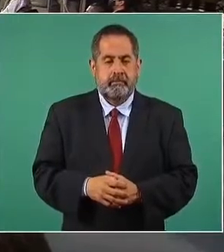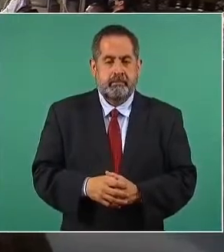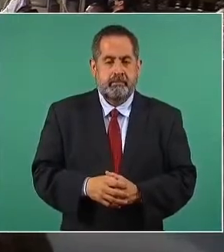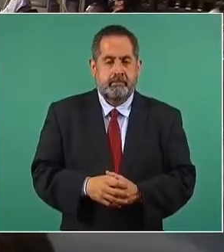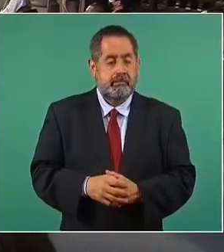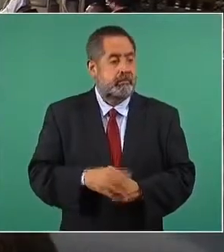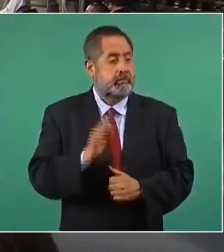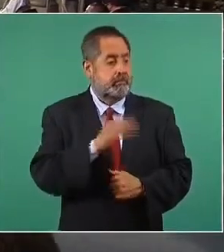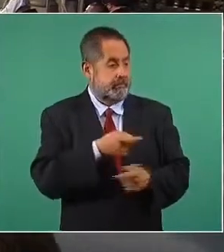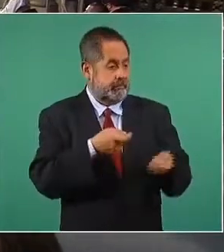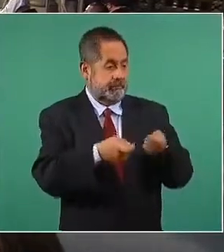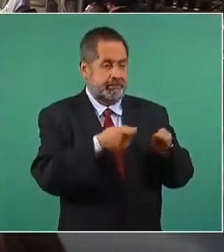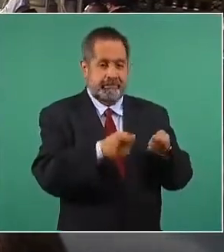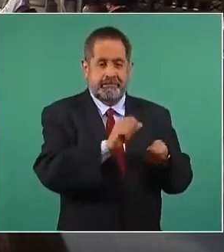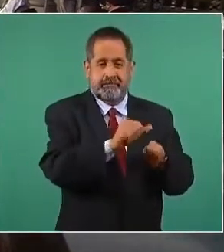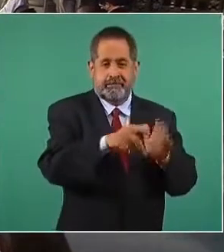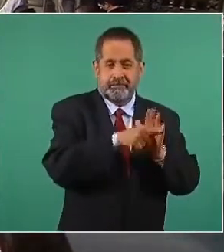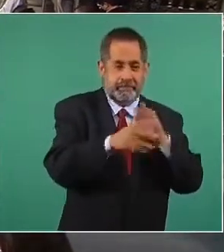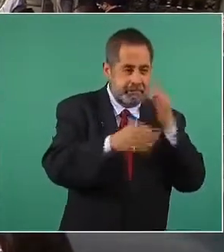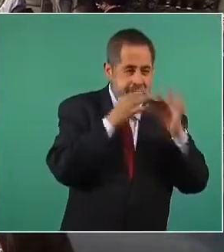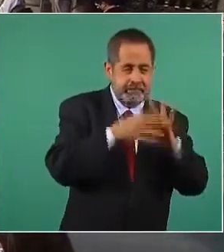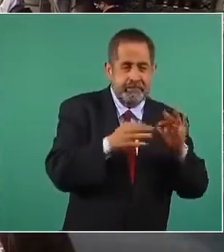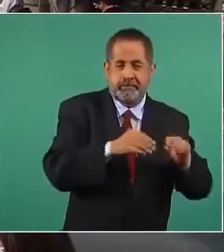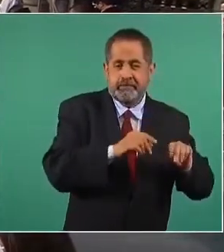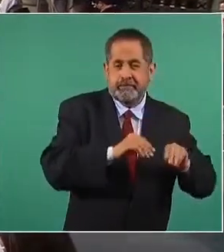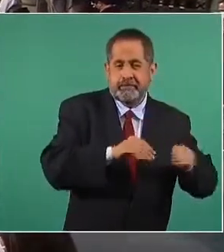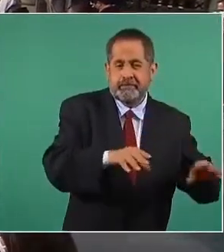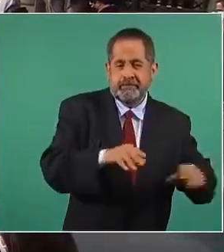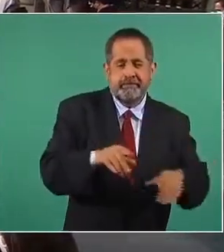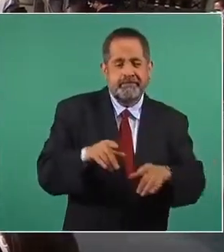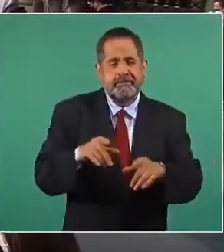con los medios, se podía